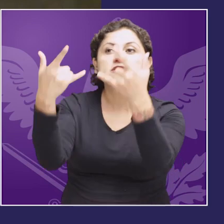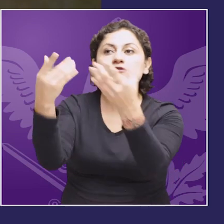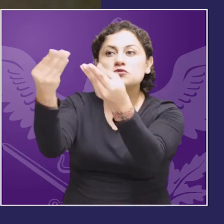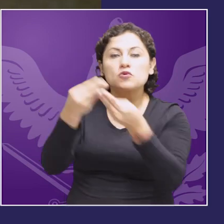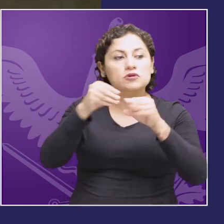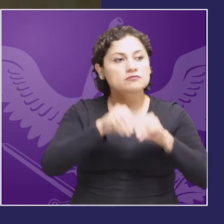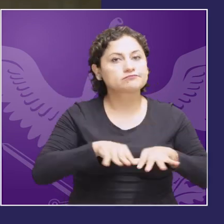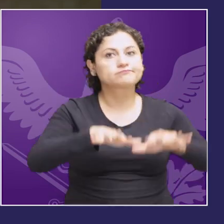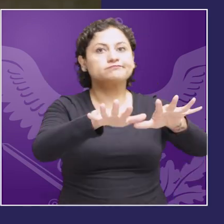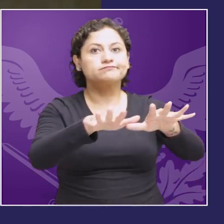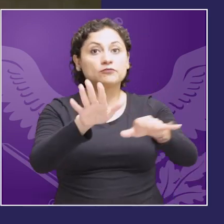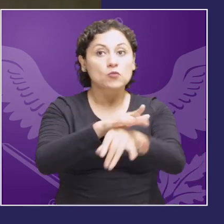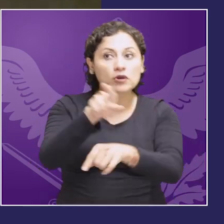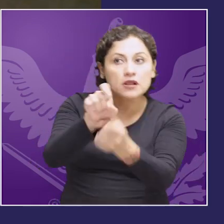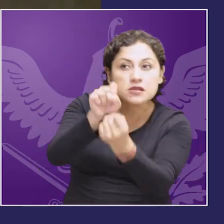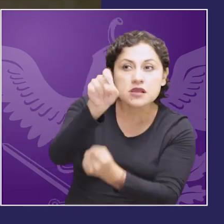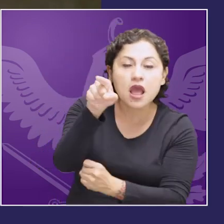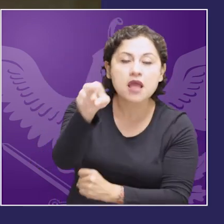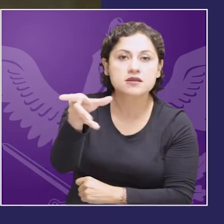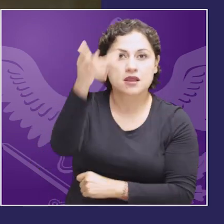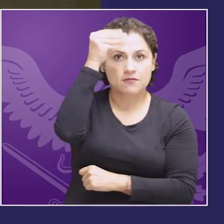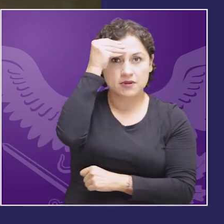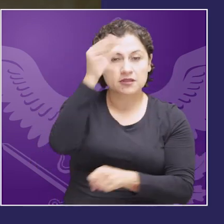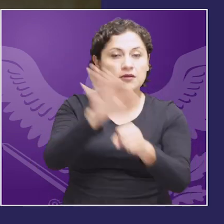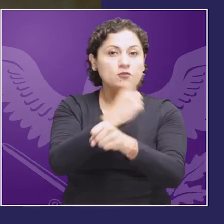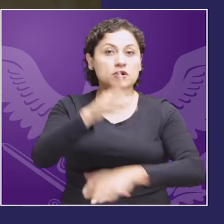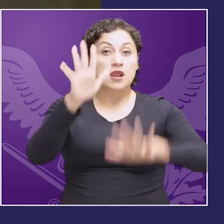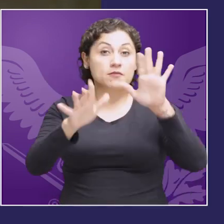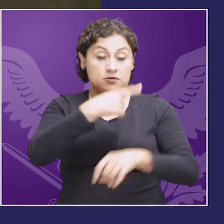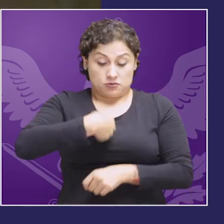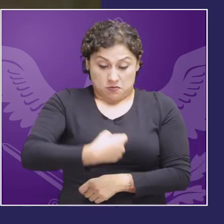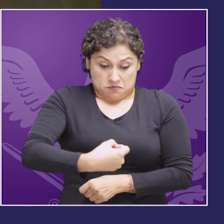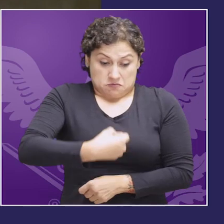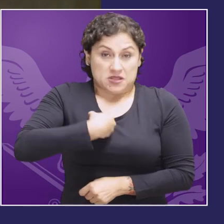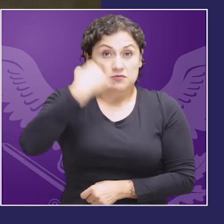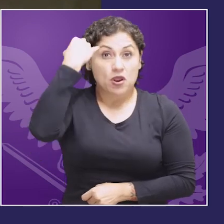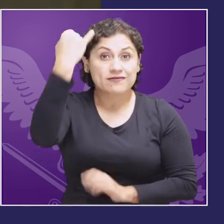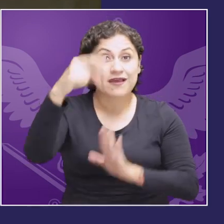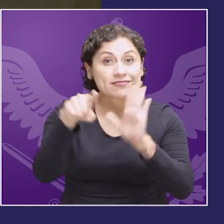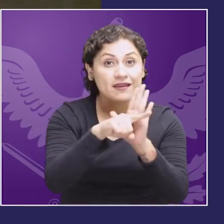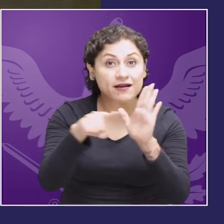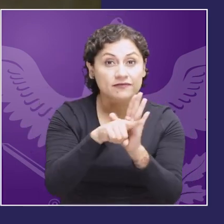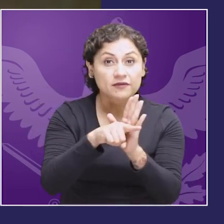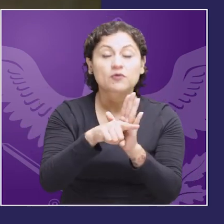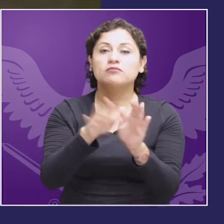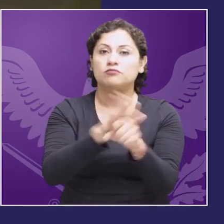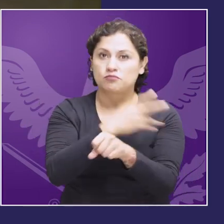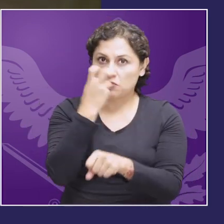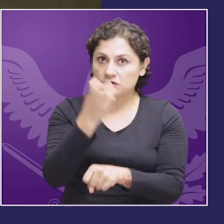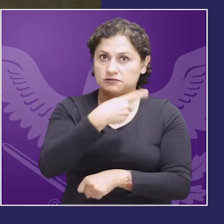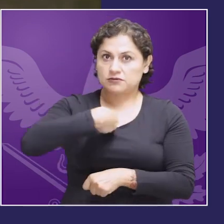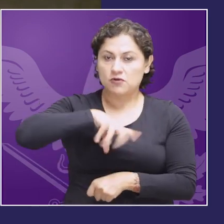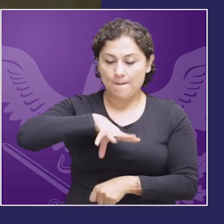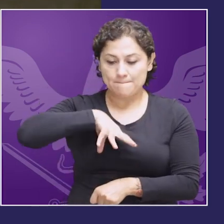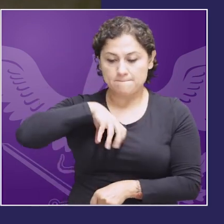voz y desde la cara de la víctima. Ahí podemos aprender mucho, porque muchas veces nosotros tenemos nuestros propios